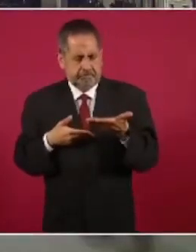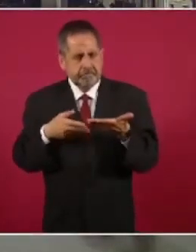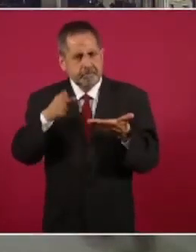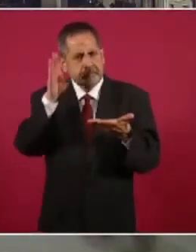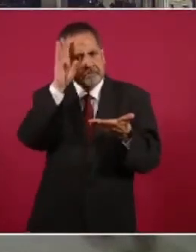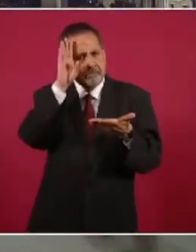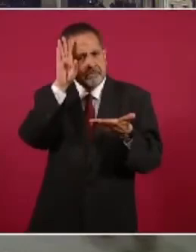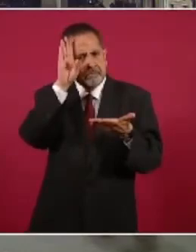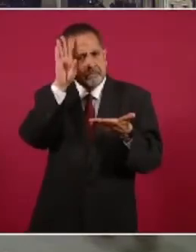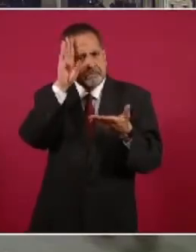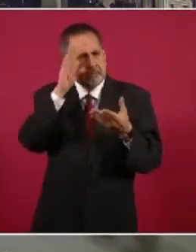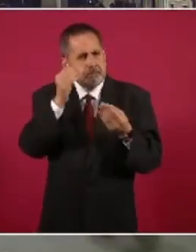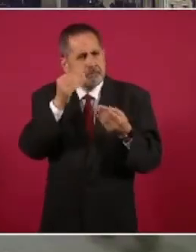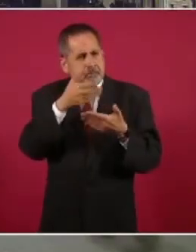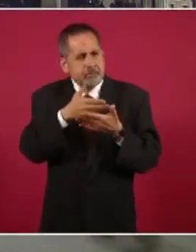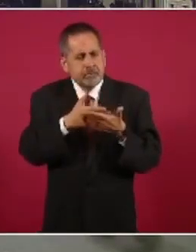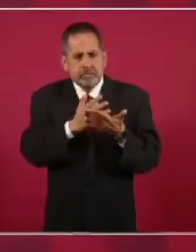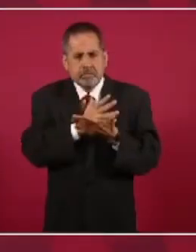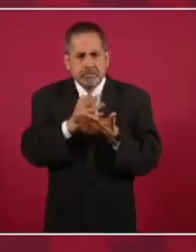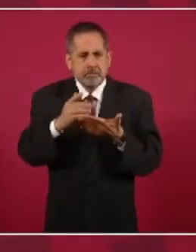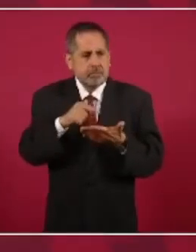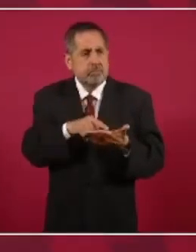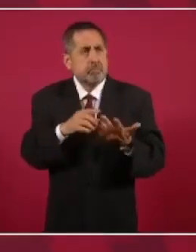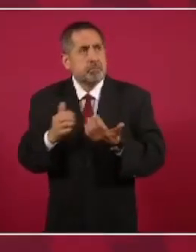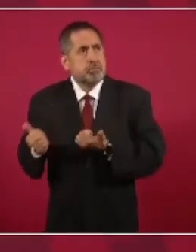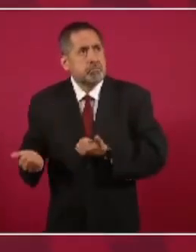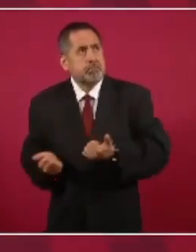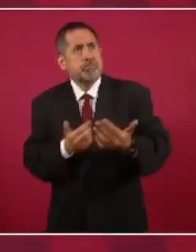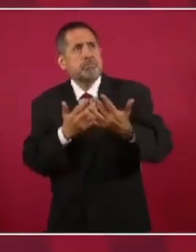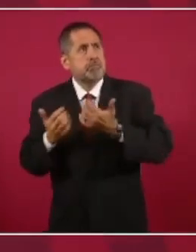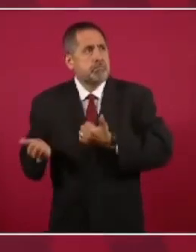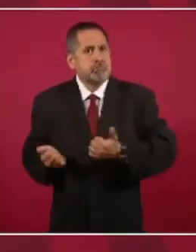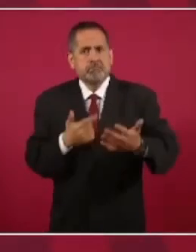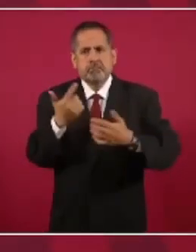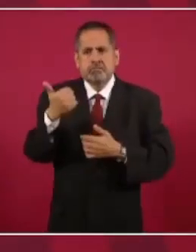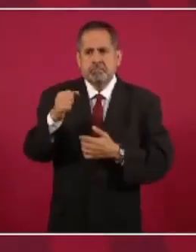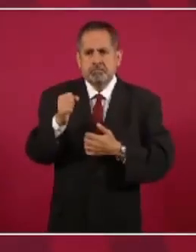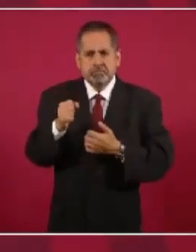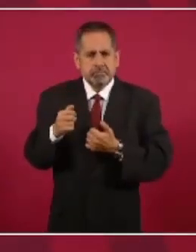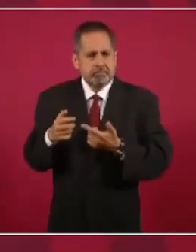exagerada de importación de gasolina.